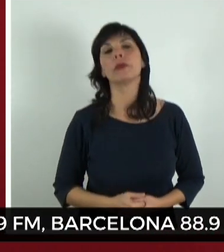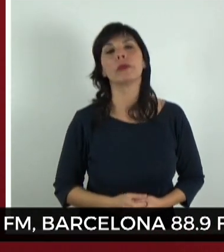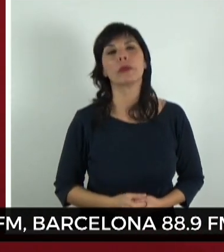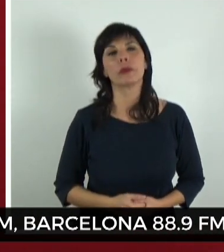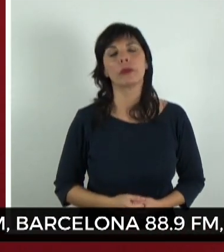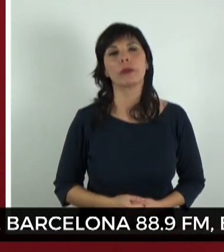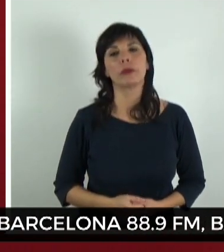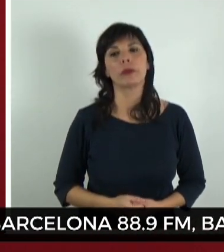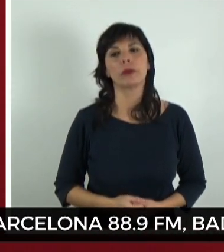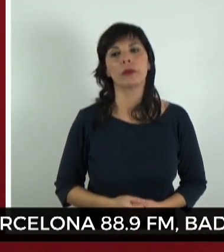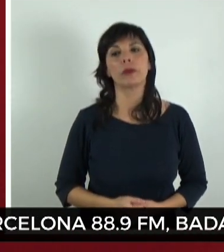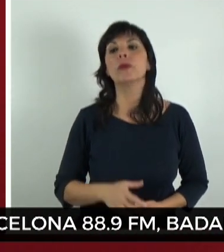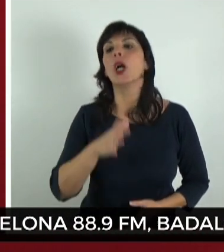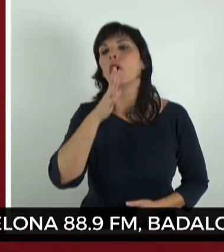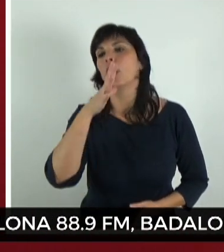que